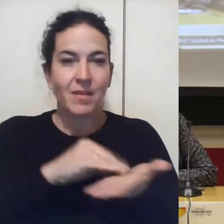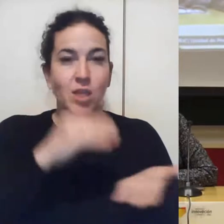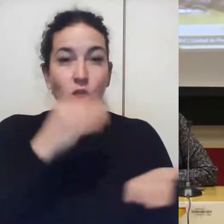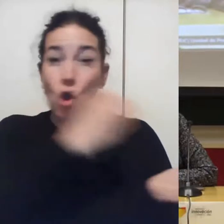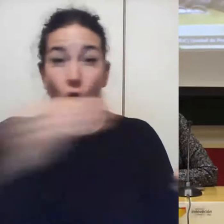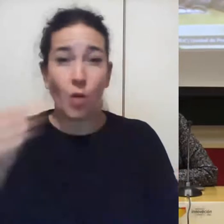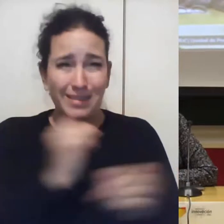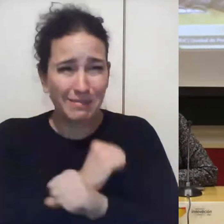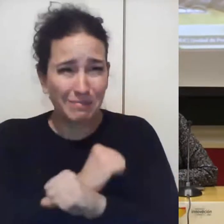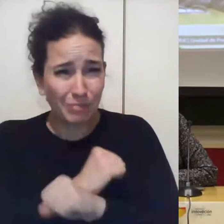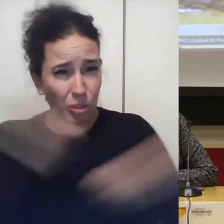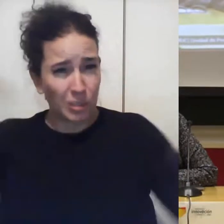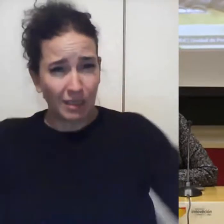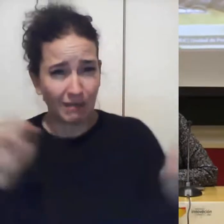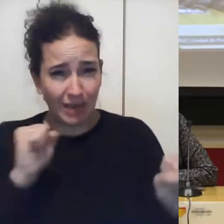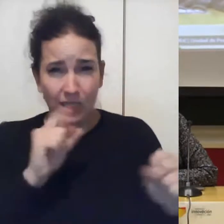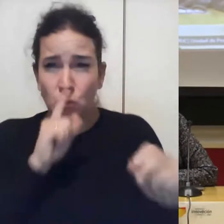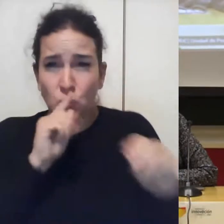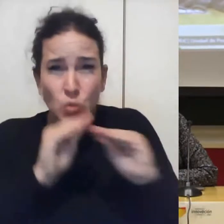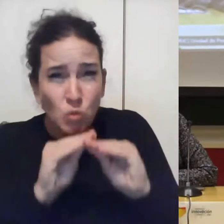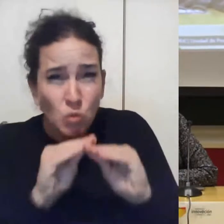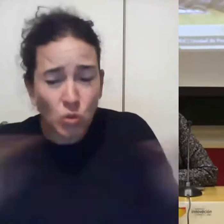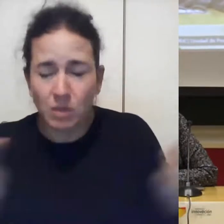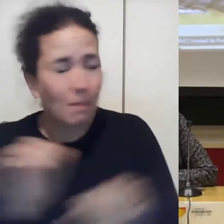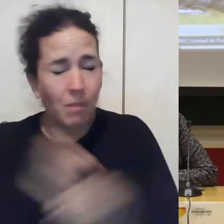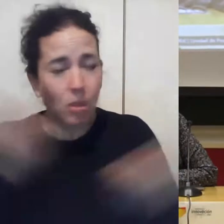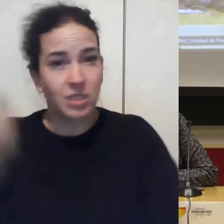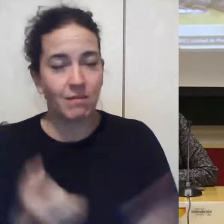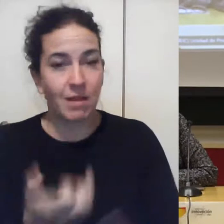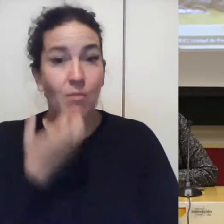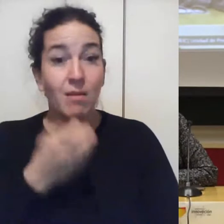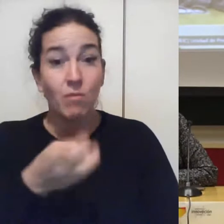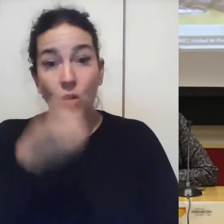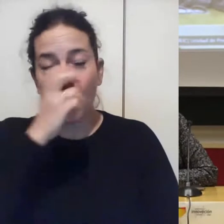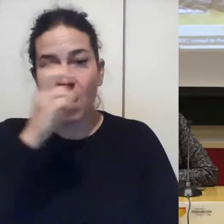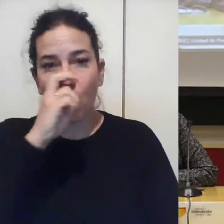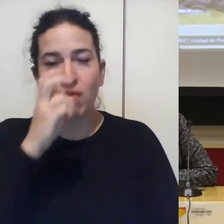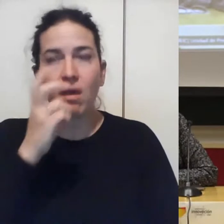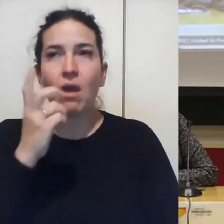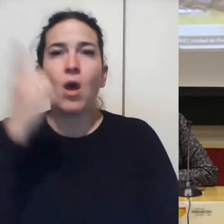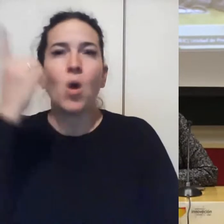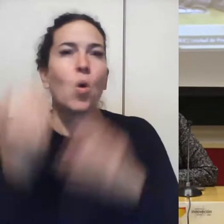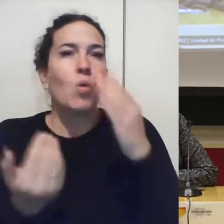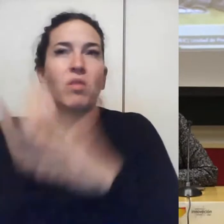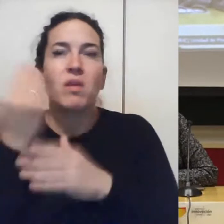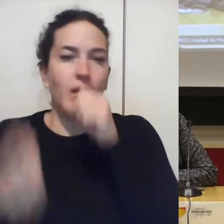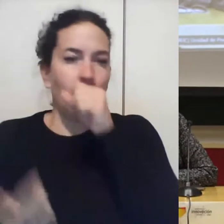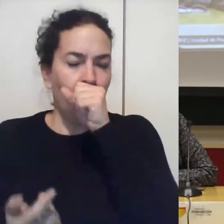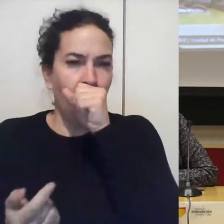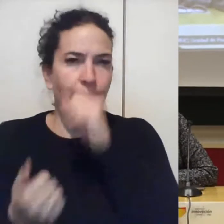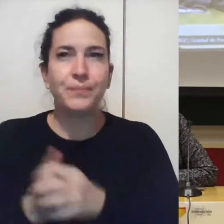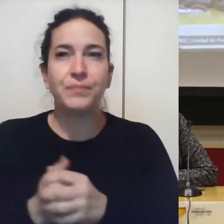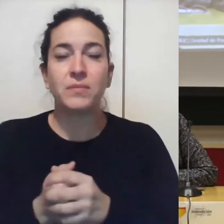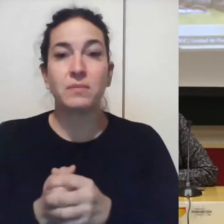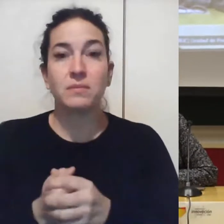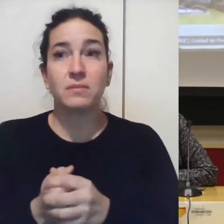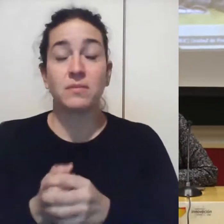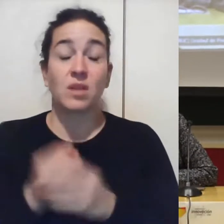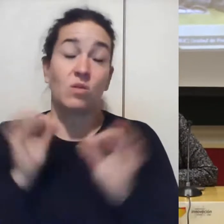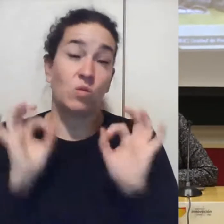en Aranjuez, cuando había algún día así, oso. Recuerdo que antes de la